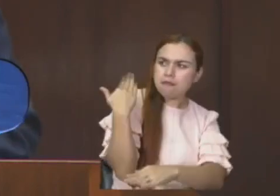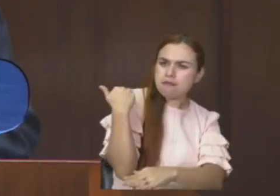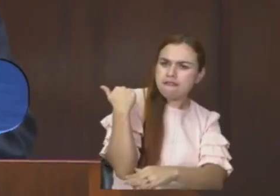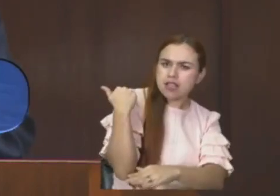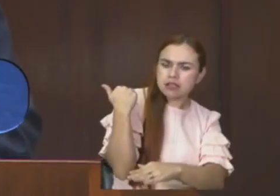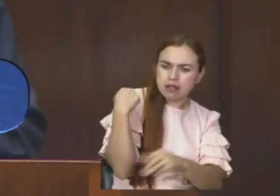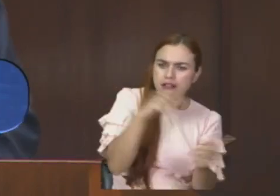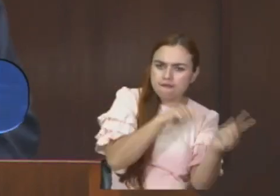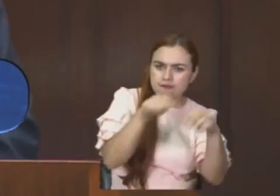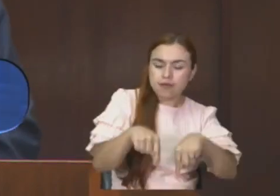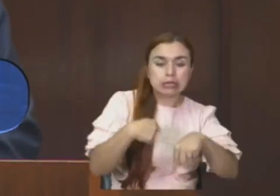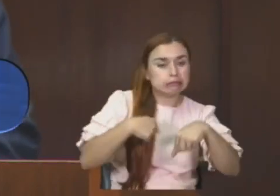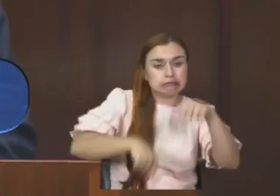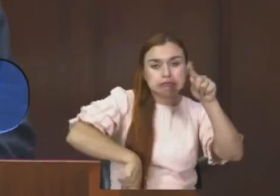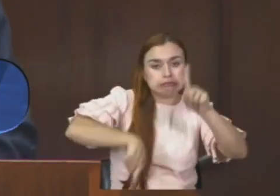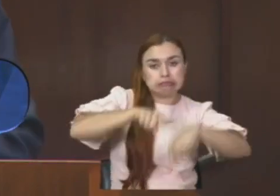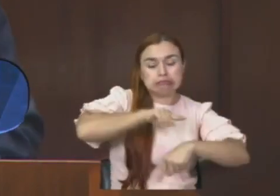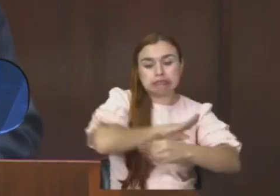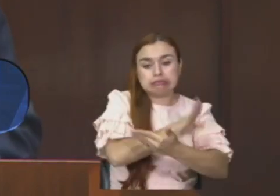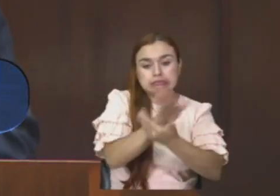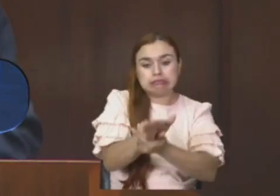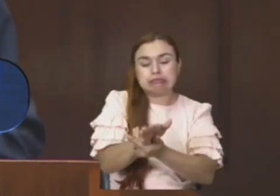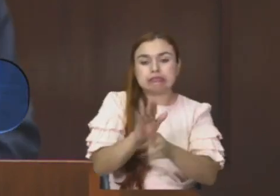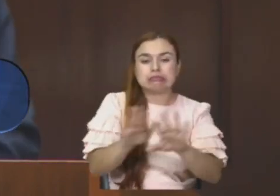por la Asamblea debido a que tenía